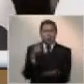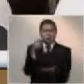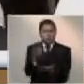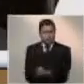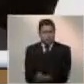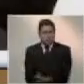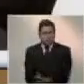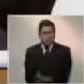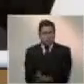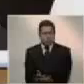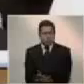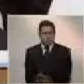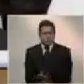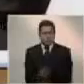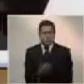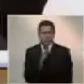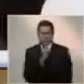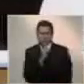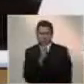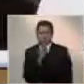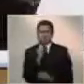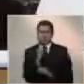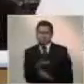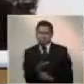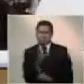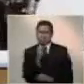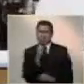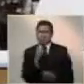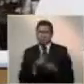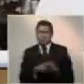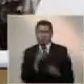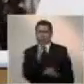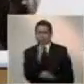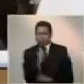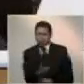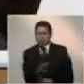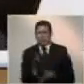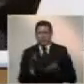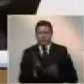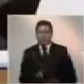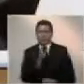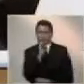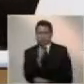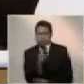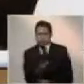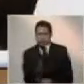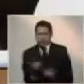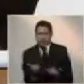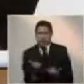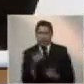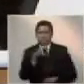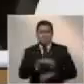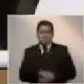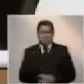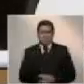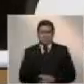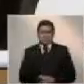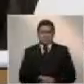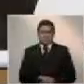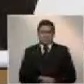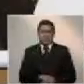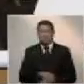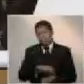consecutivos a la cuenta del señor, a la cuenta de la esposa, a la cuenta del hijo. De hecho, ahorita están presos,